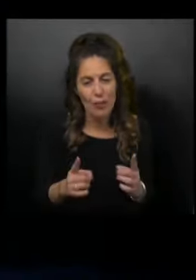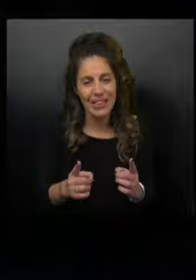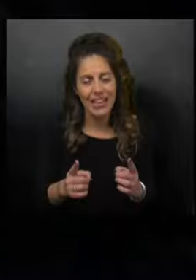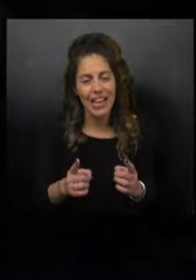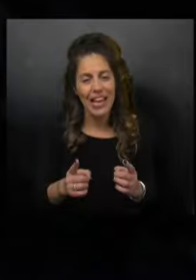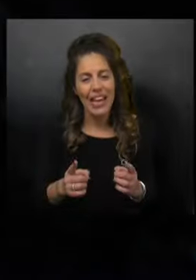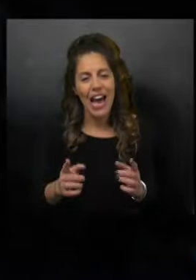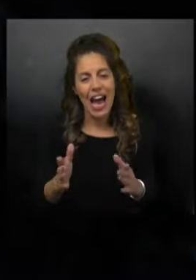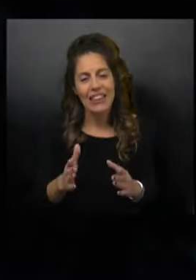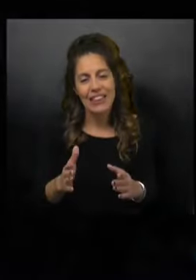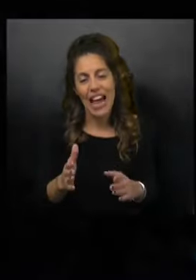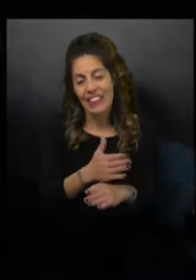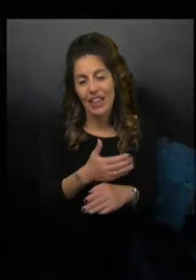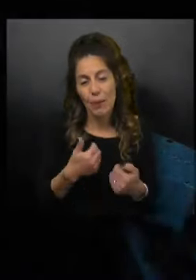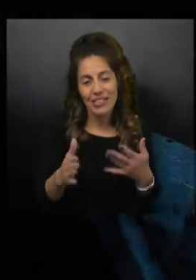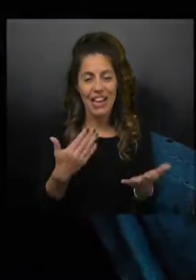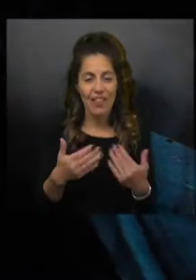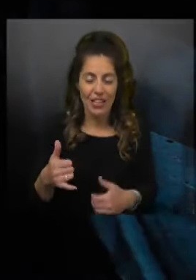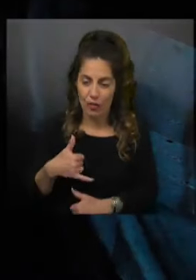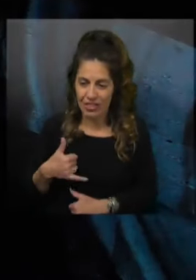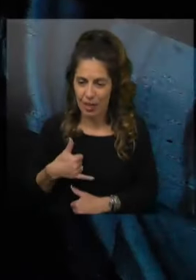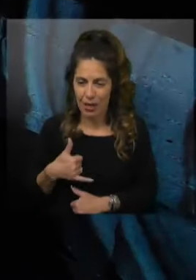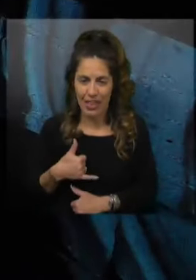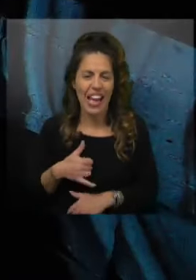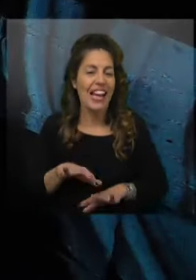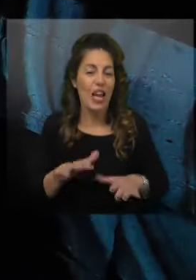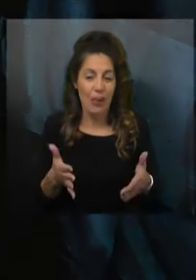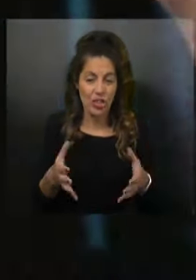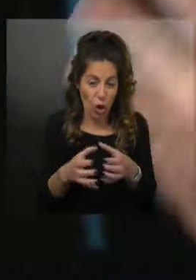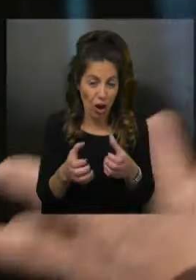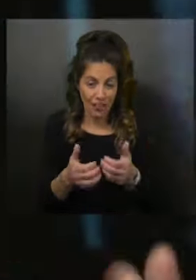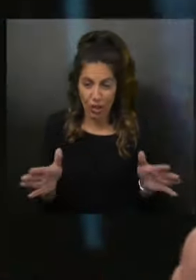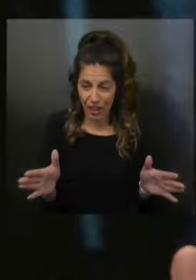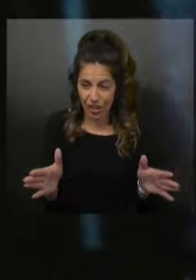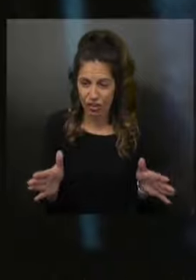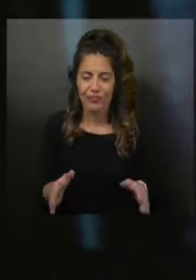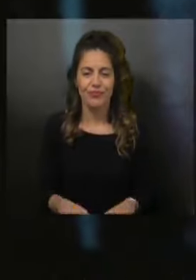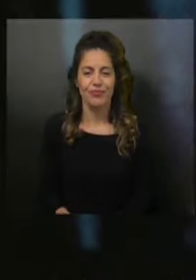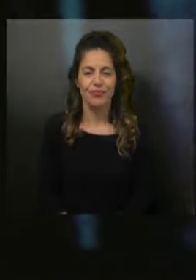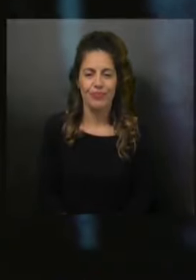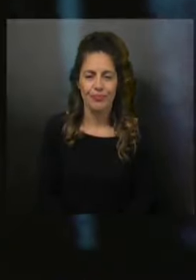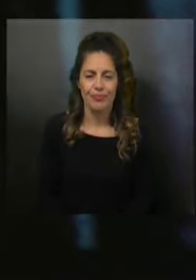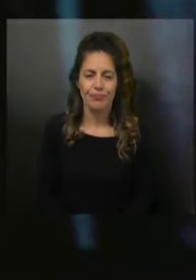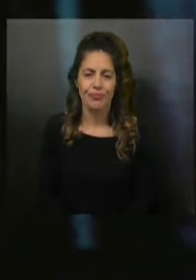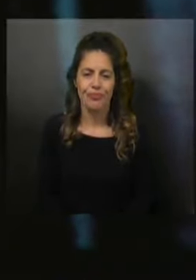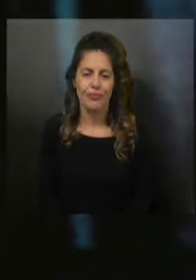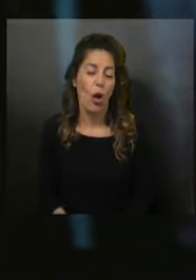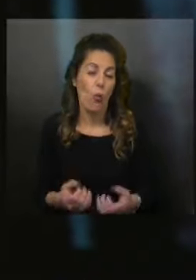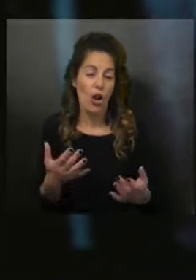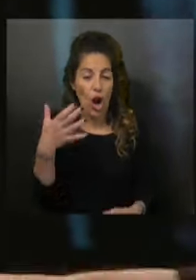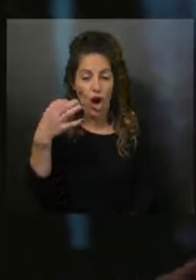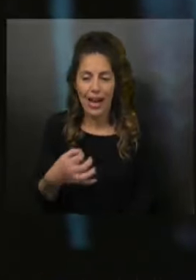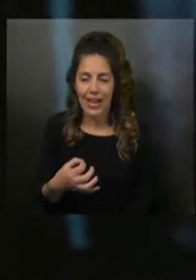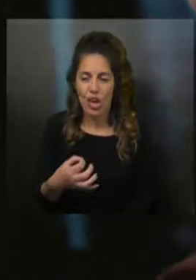en el otro tema de las fuerzas armadas se miran Qué pasó con con qué pas y Bueno creo que en